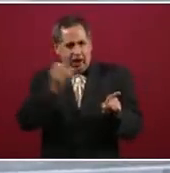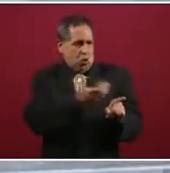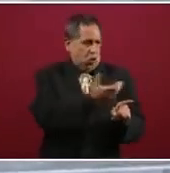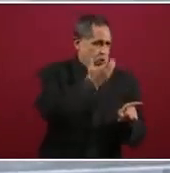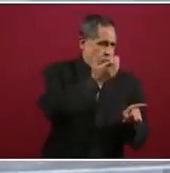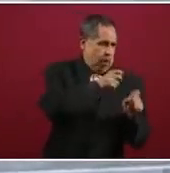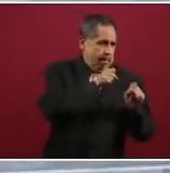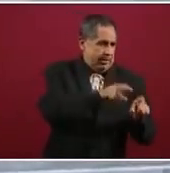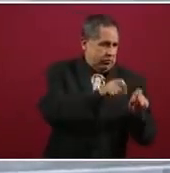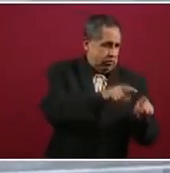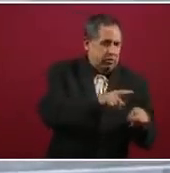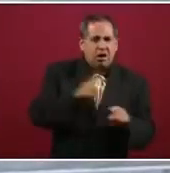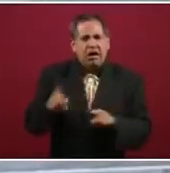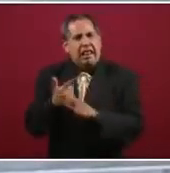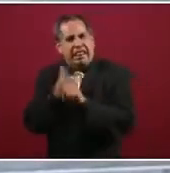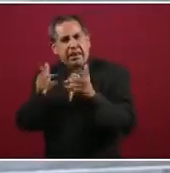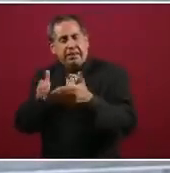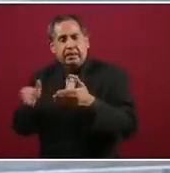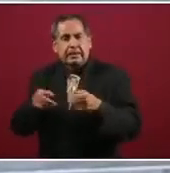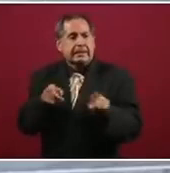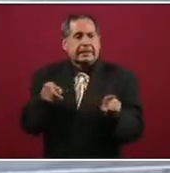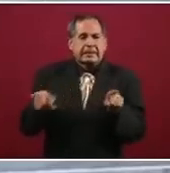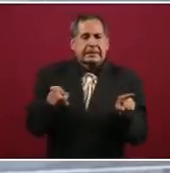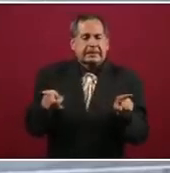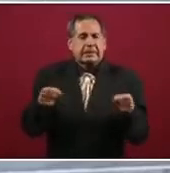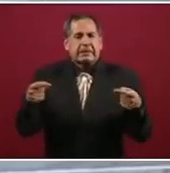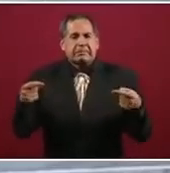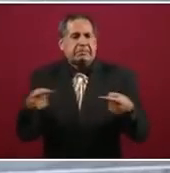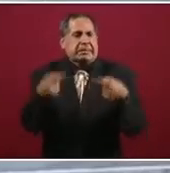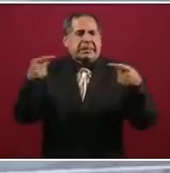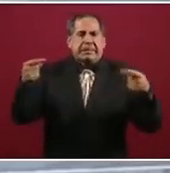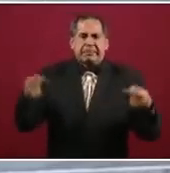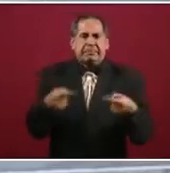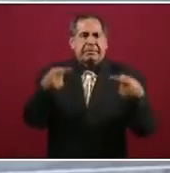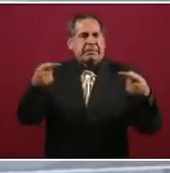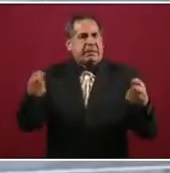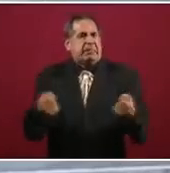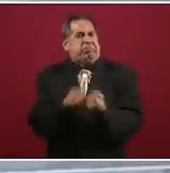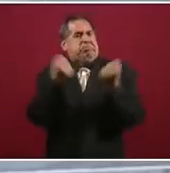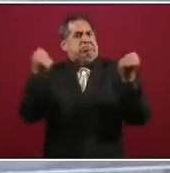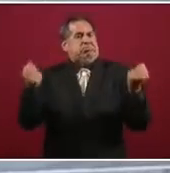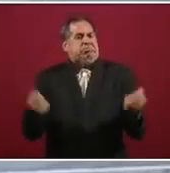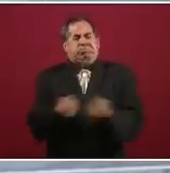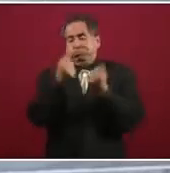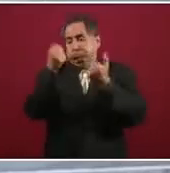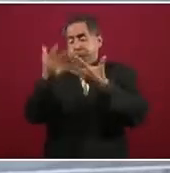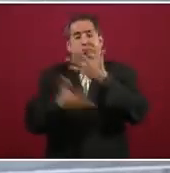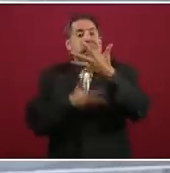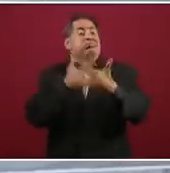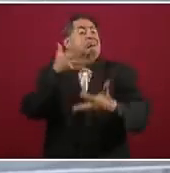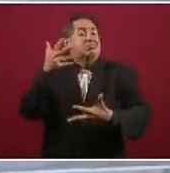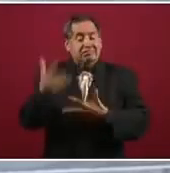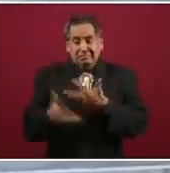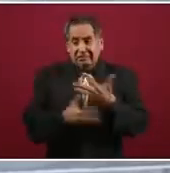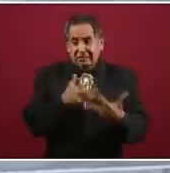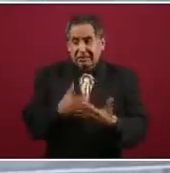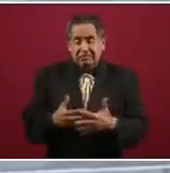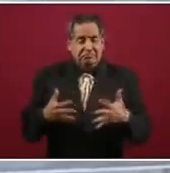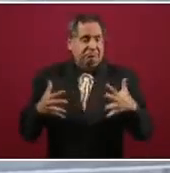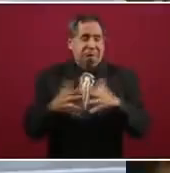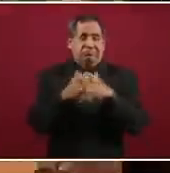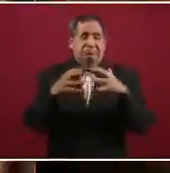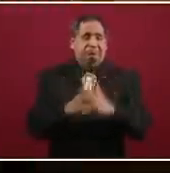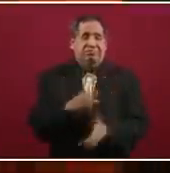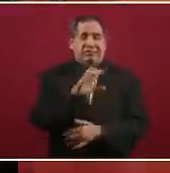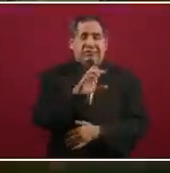chocar cada vez de manera más clara, más violenta, hasta degenerar en una guerra